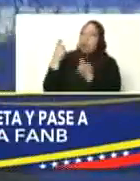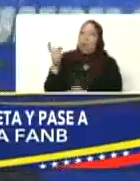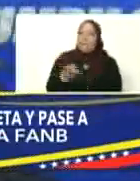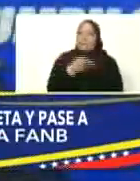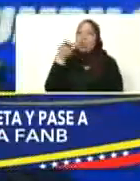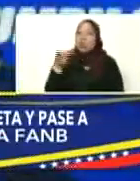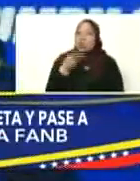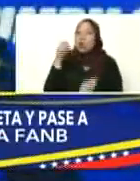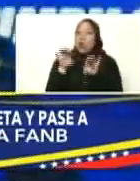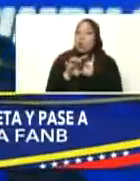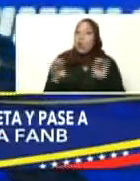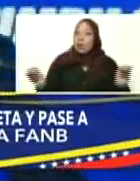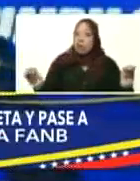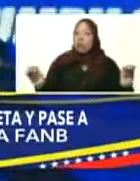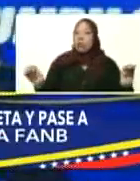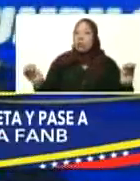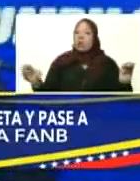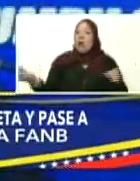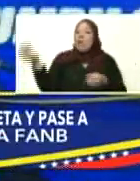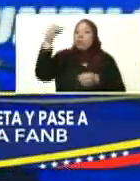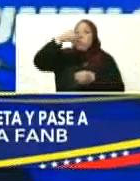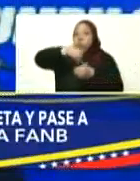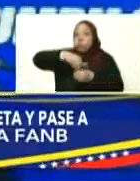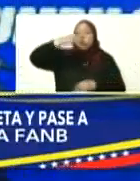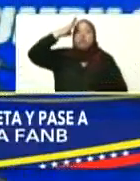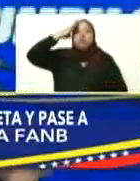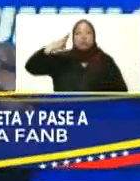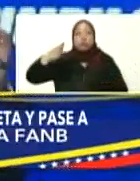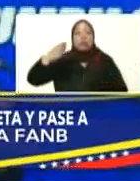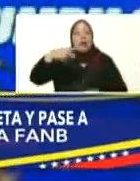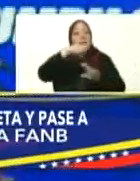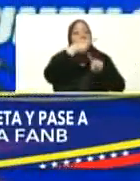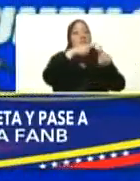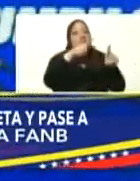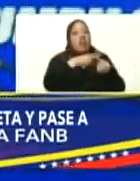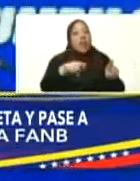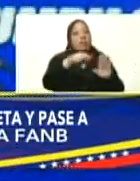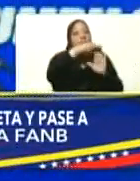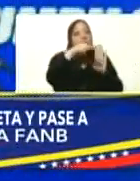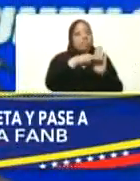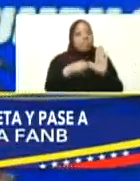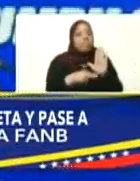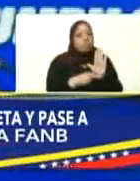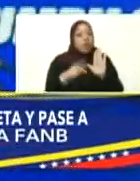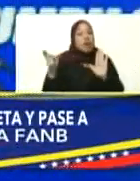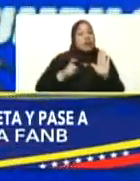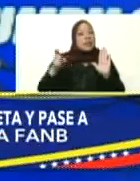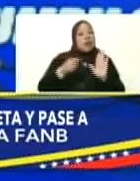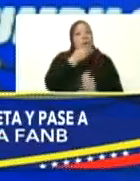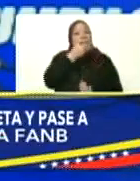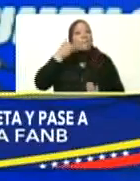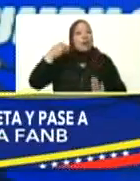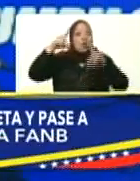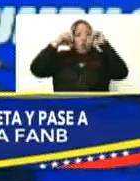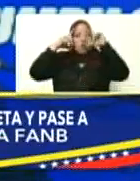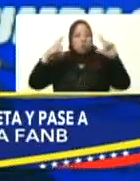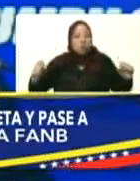educativas contenidas en sus pensus de estudios necesarias para nuestra mejor formación.